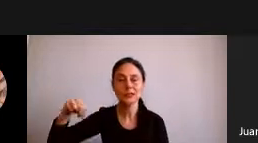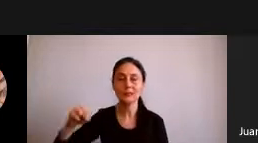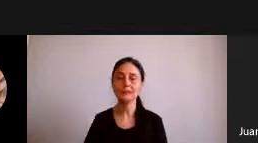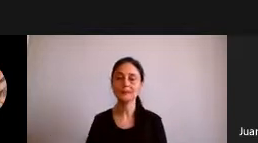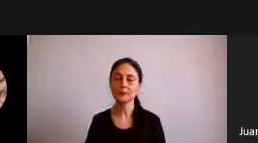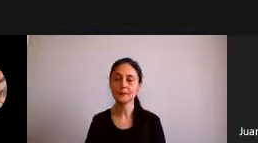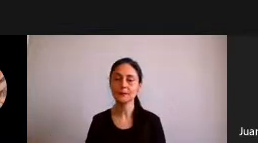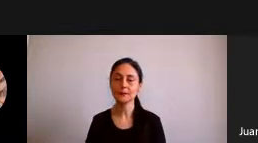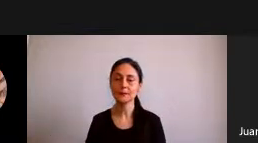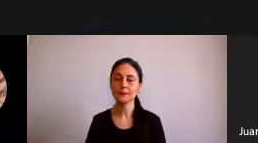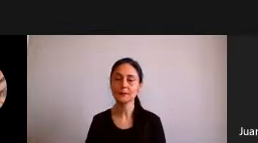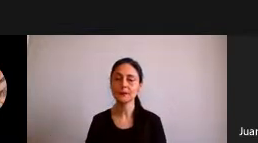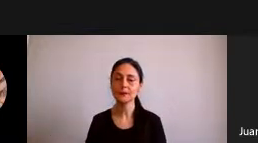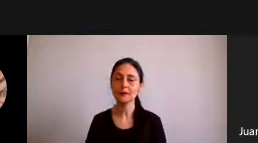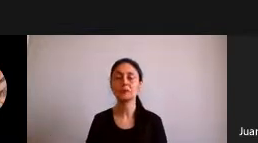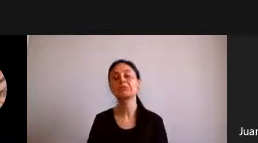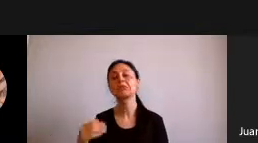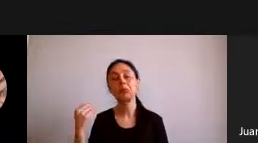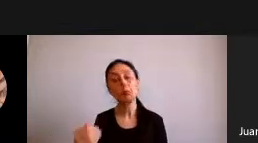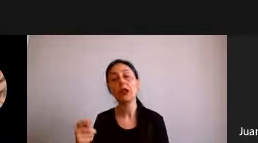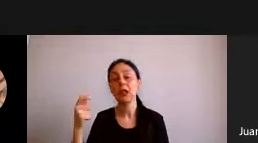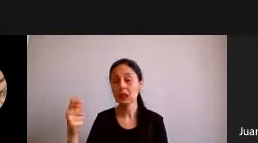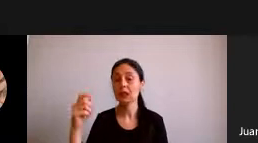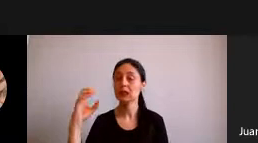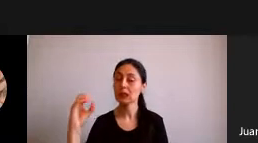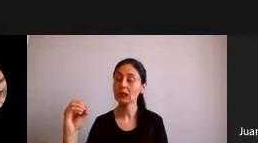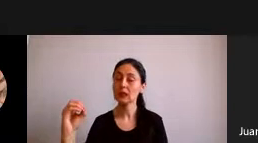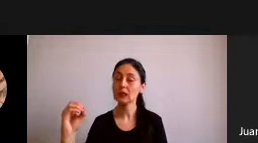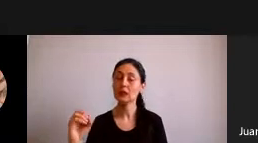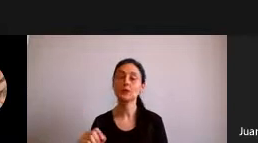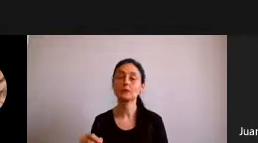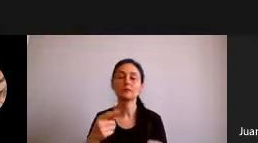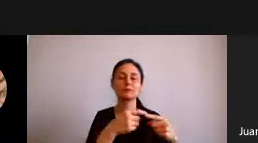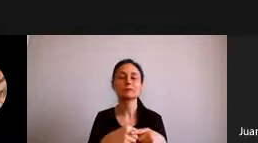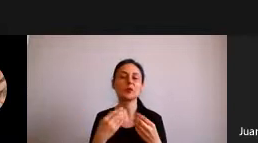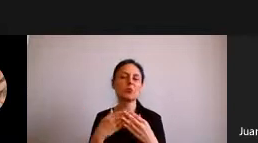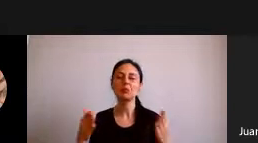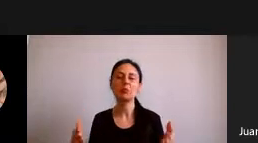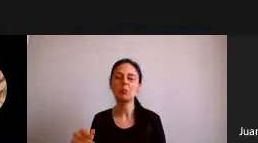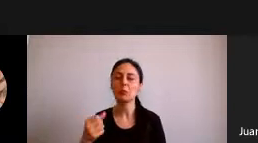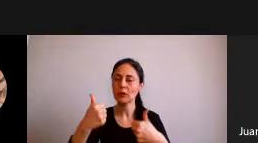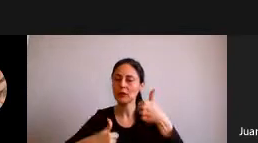veces pueden ser terapeutas, pueden ser independientes de la profesión. Se ha tratado en el